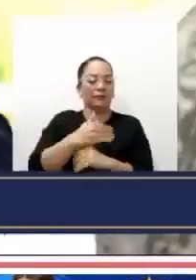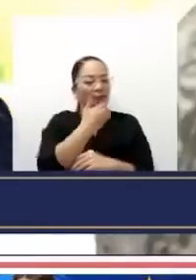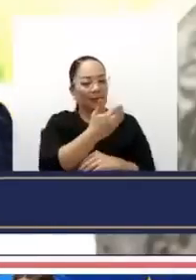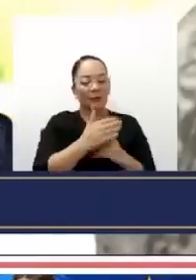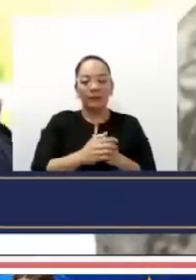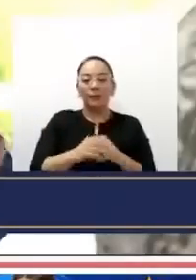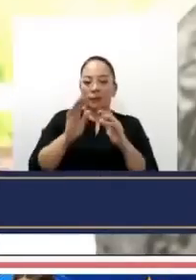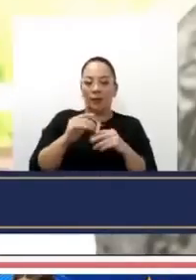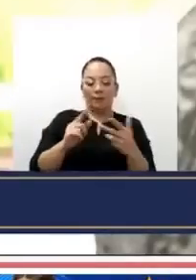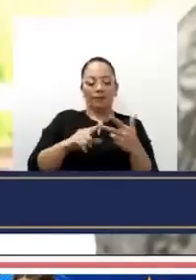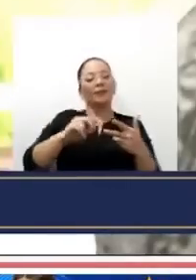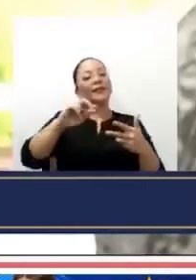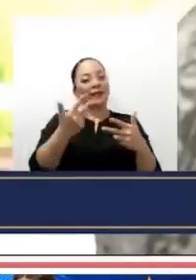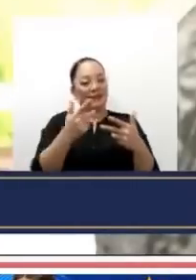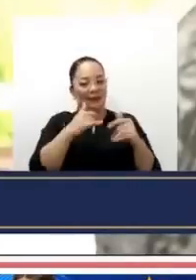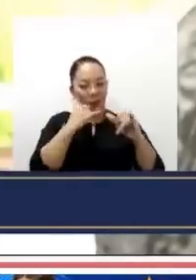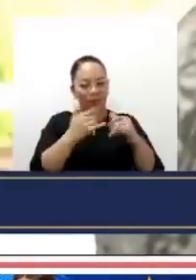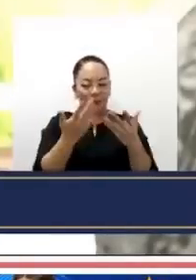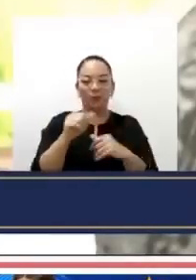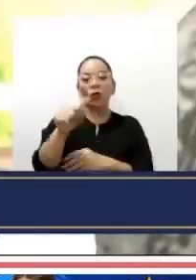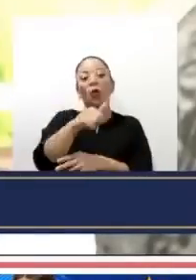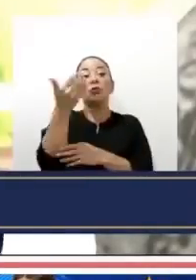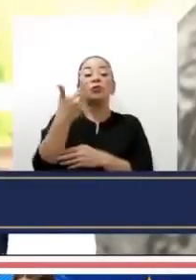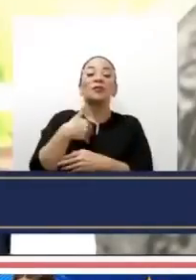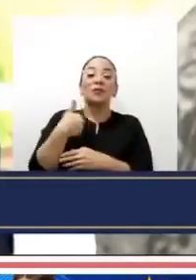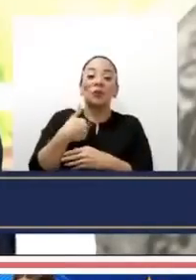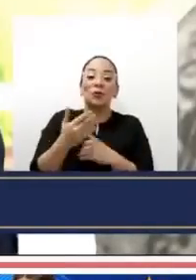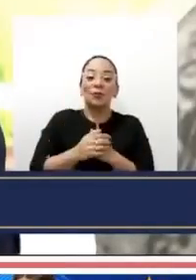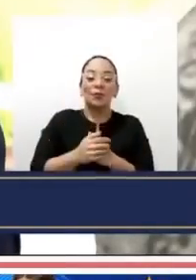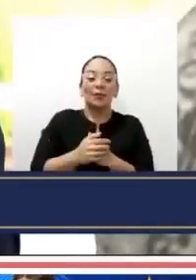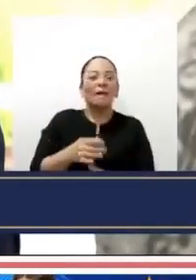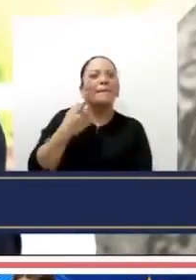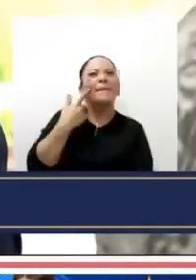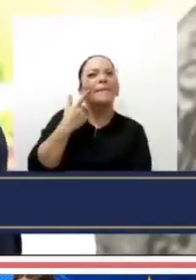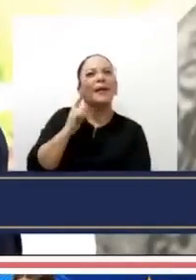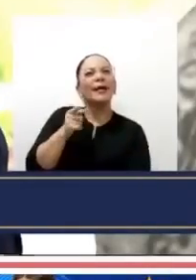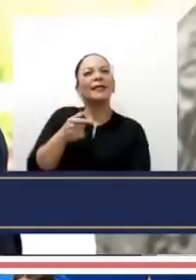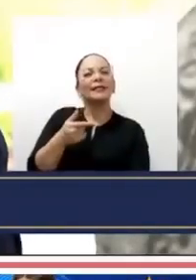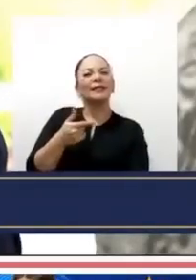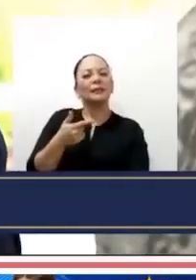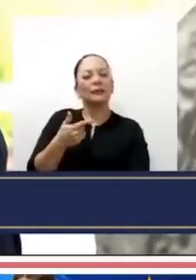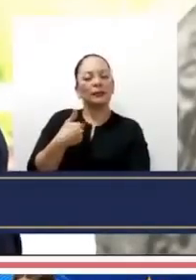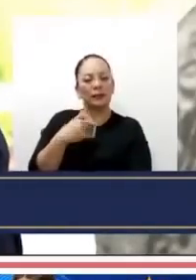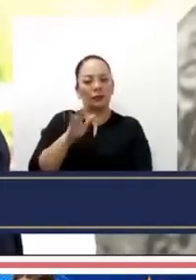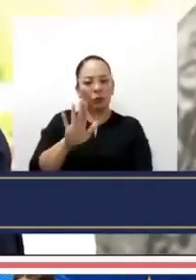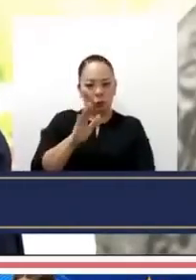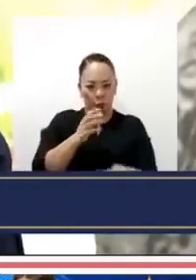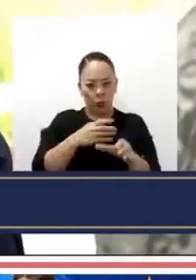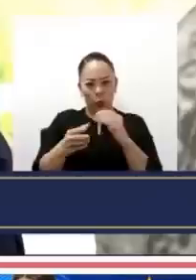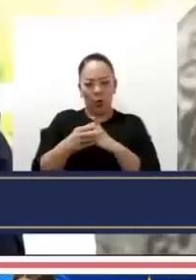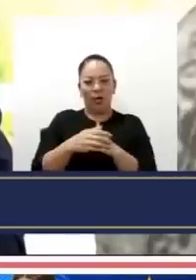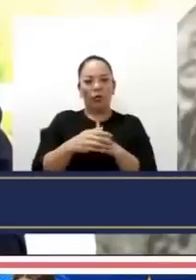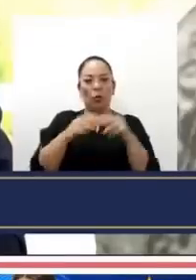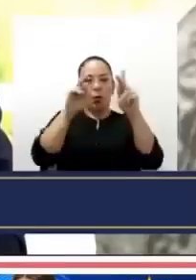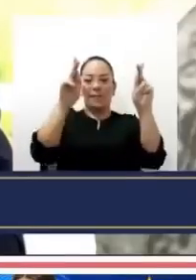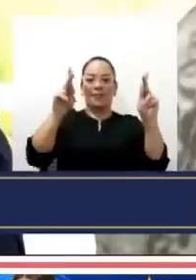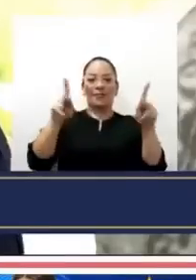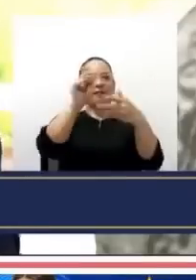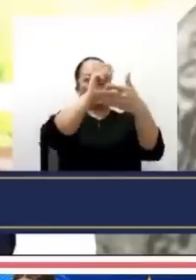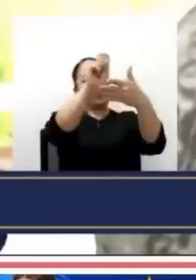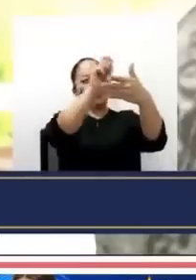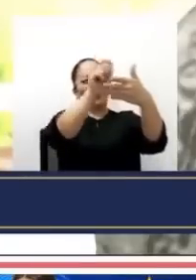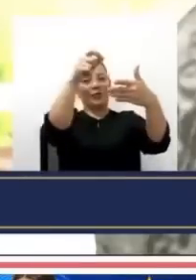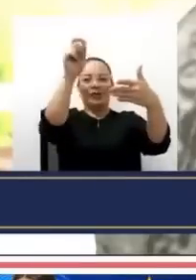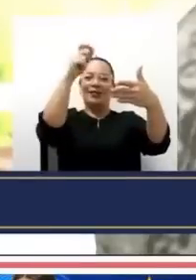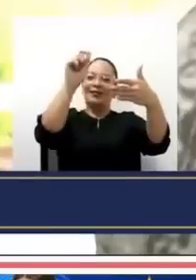tercero es otro señor que parece que tiene en su cuarto una pizarra donde va apuntando cheques